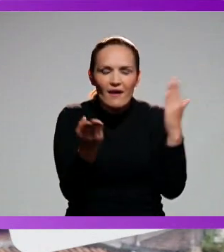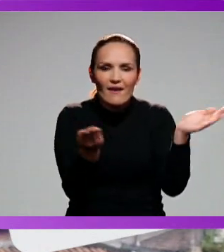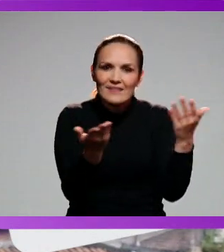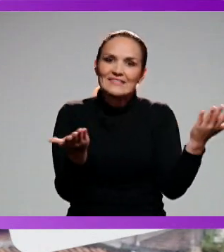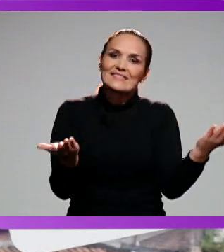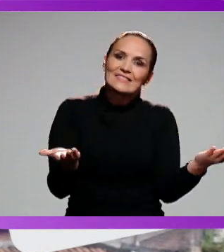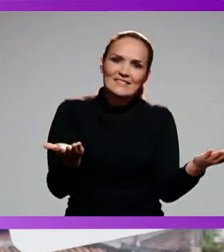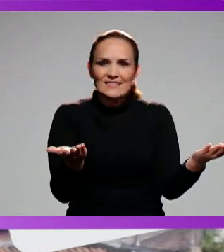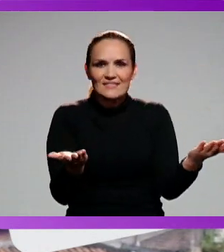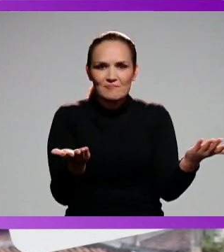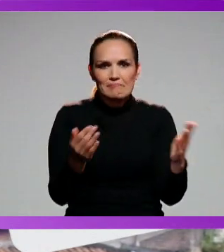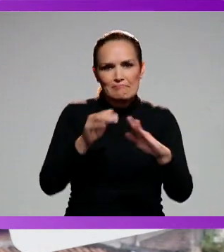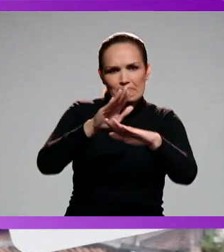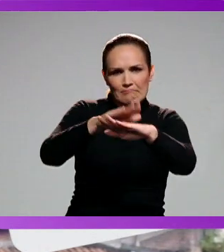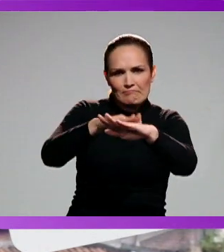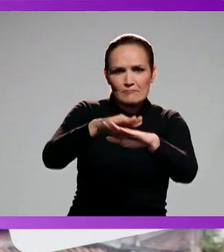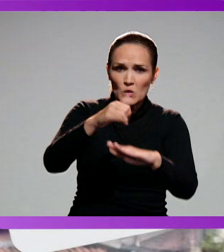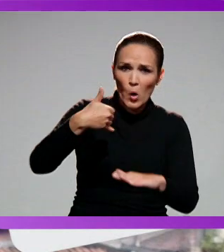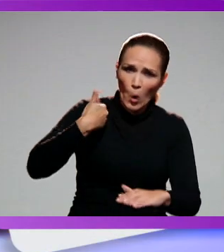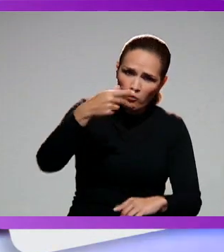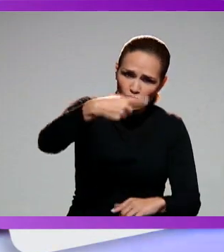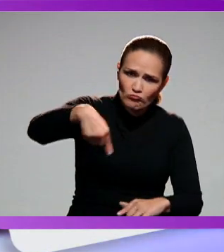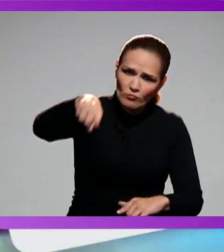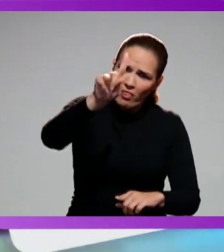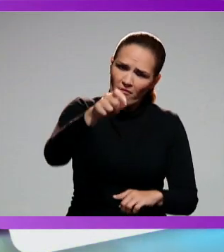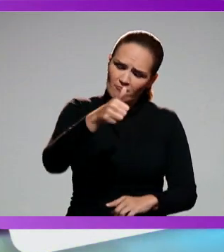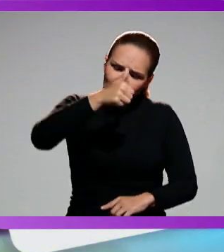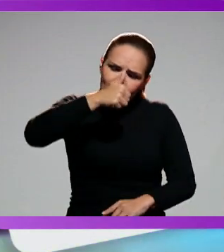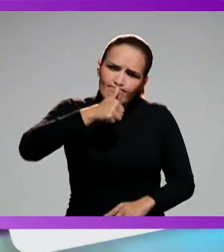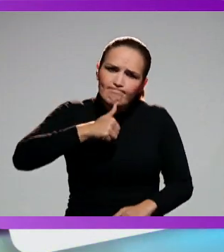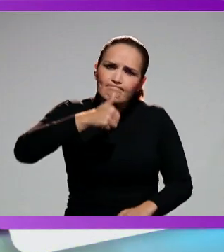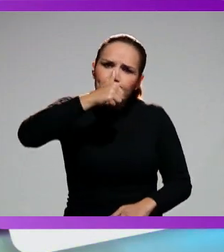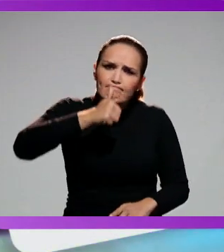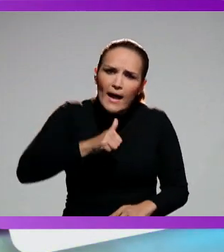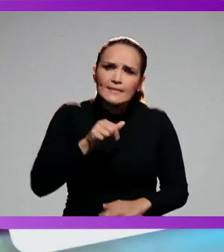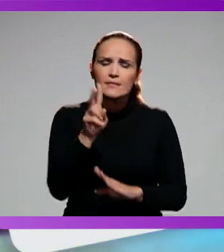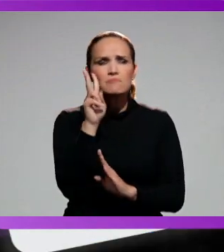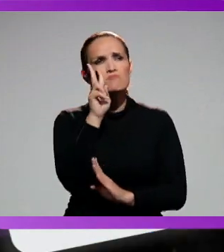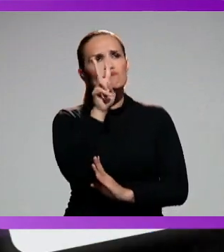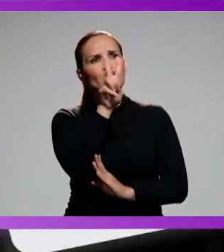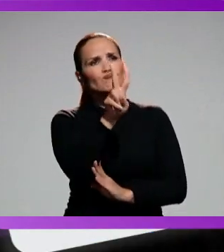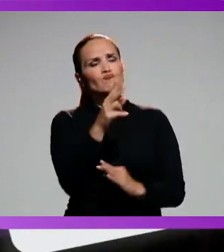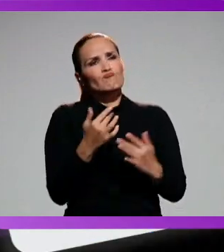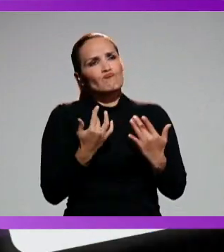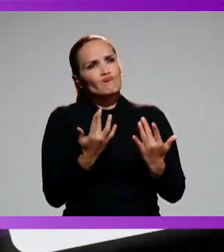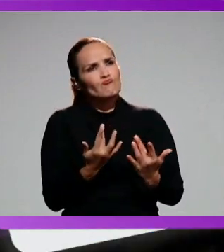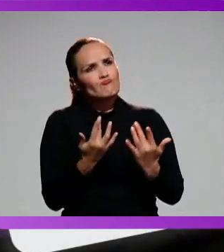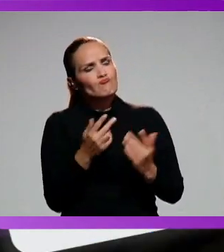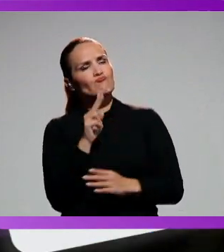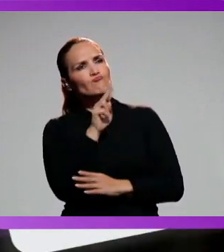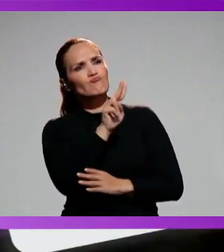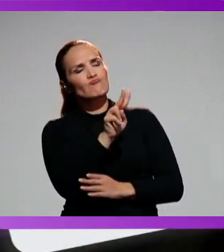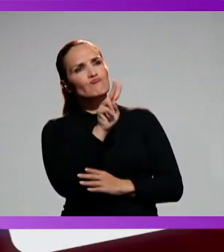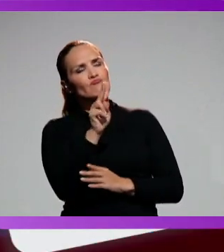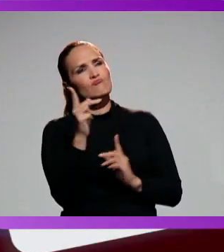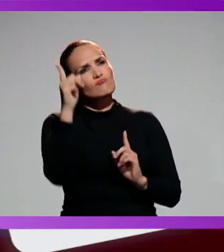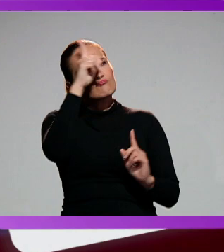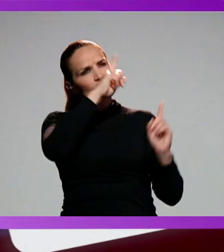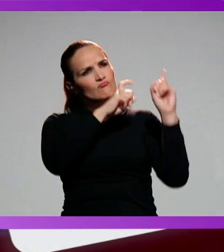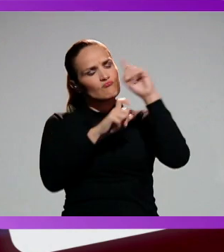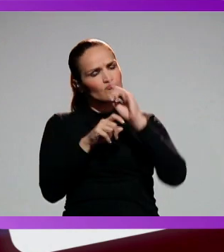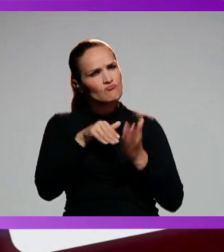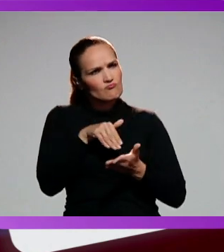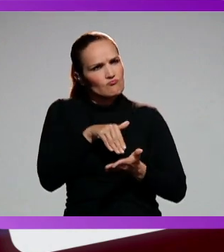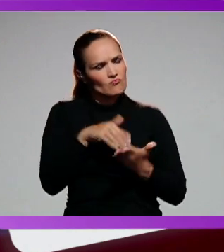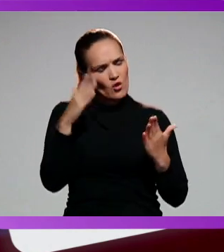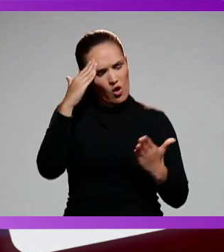que sean un poquito más críticos frente al contenido, que se sienten y tengan un poco más paciencia para ver la televisión, porque ellos se desesperan